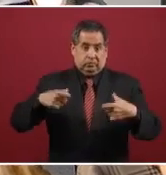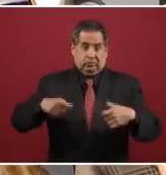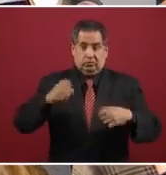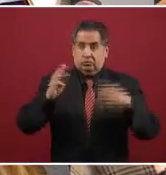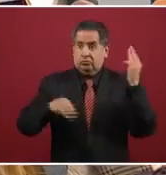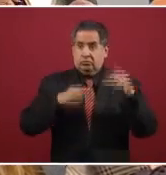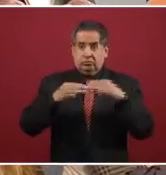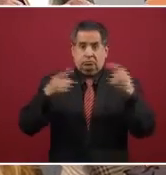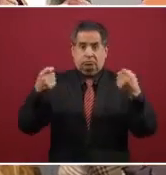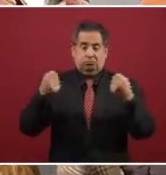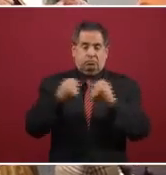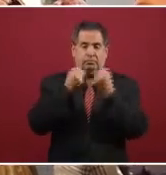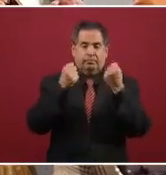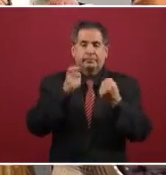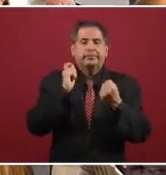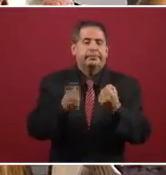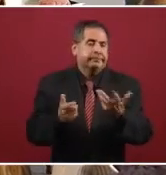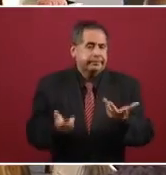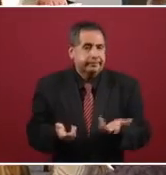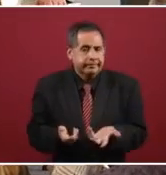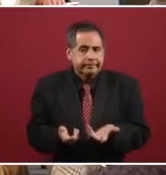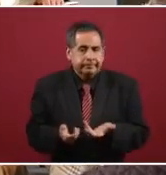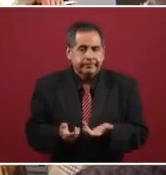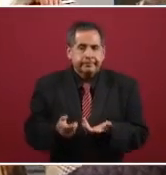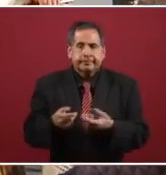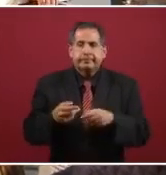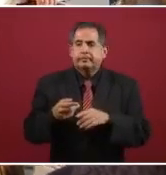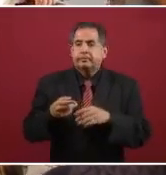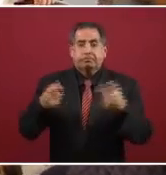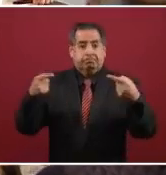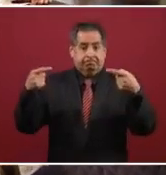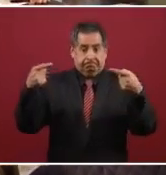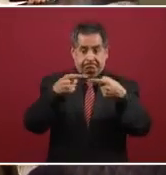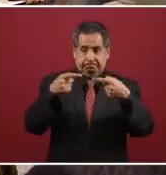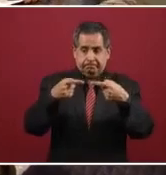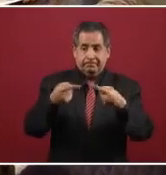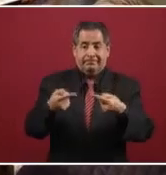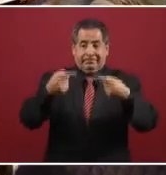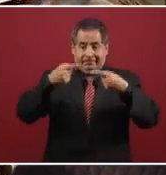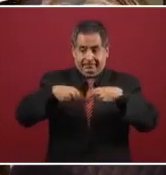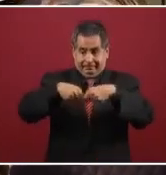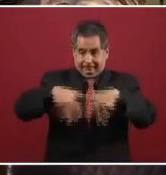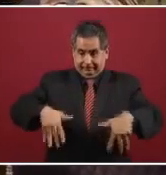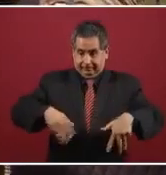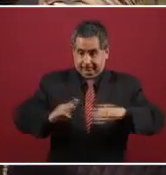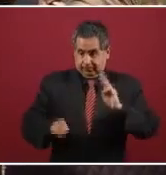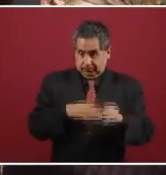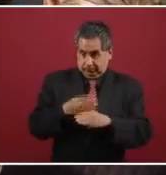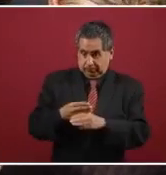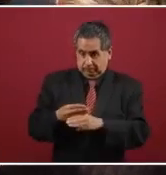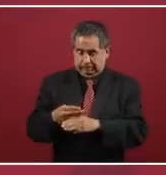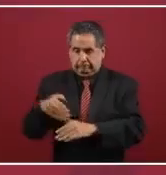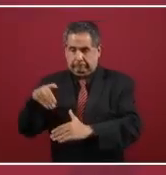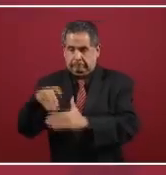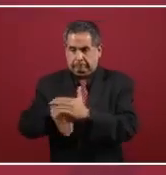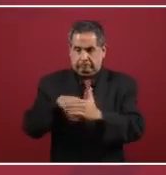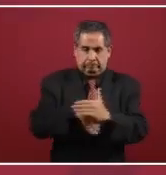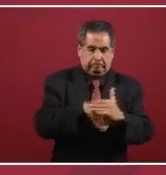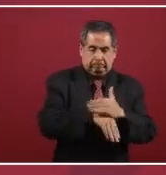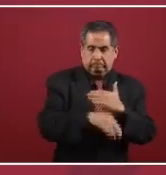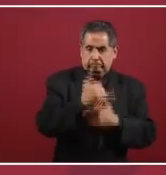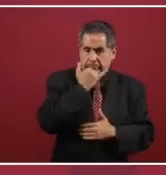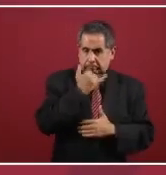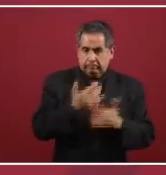que pasan a afectar al resto de las economías